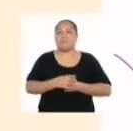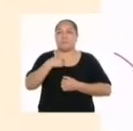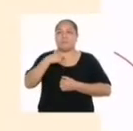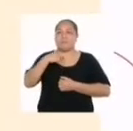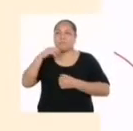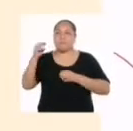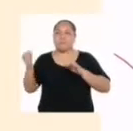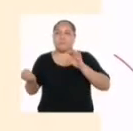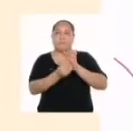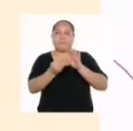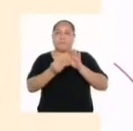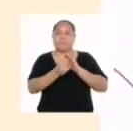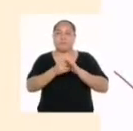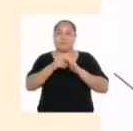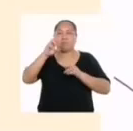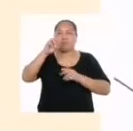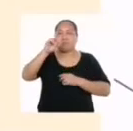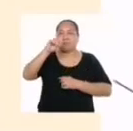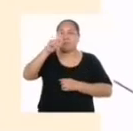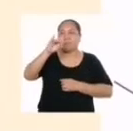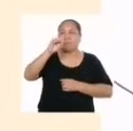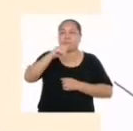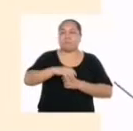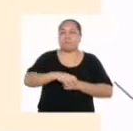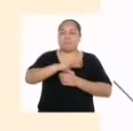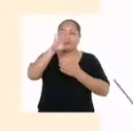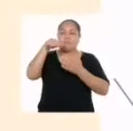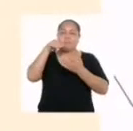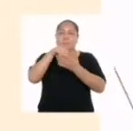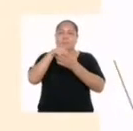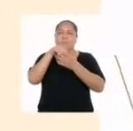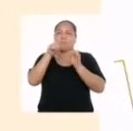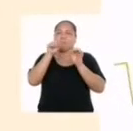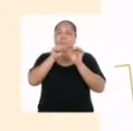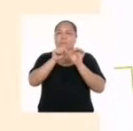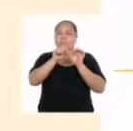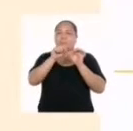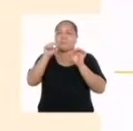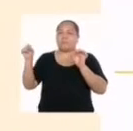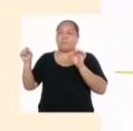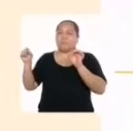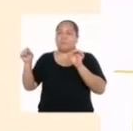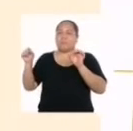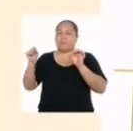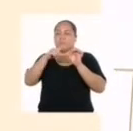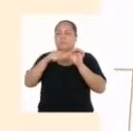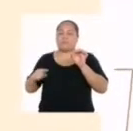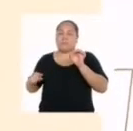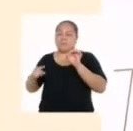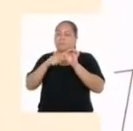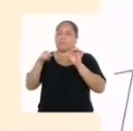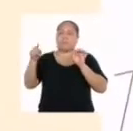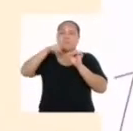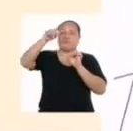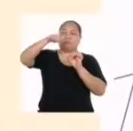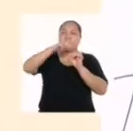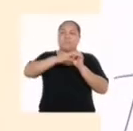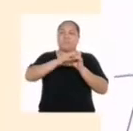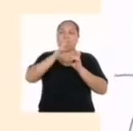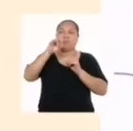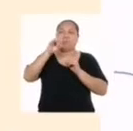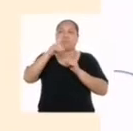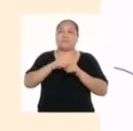Yo le agregaría el radio, que es la distancia entre el centro del pentágono y uno de los vértices, y también